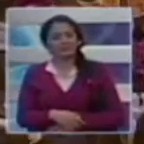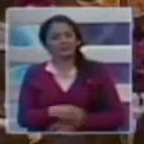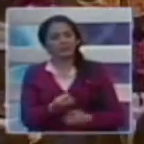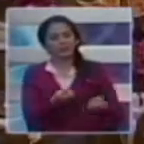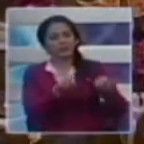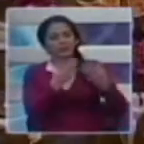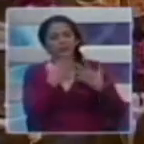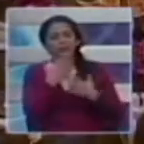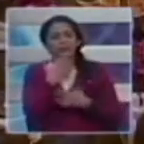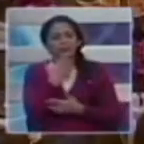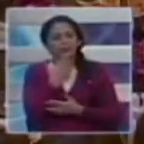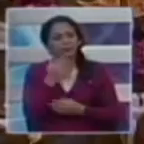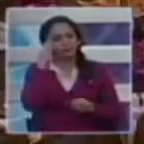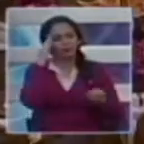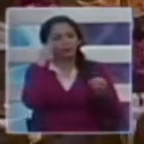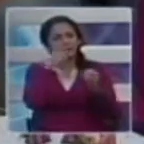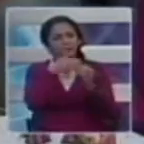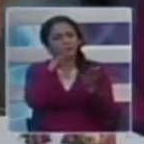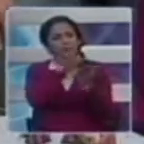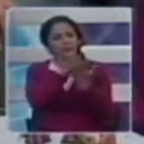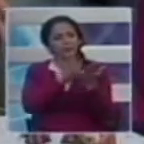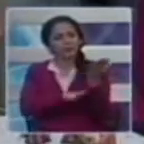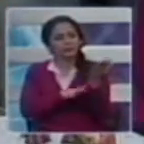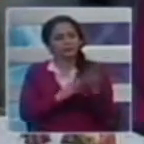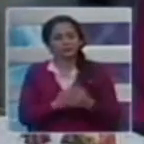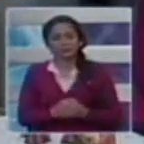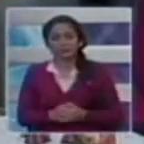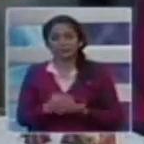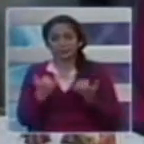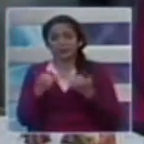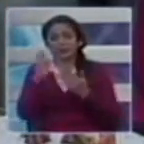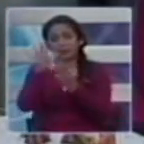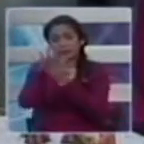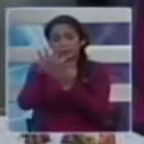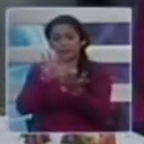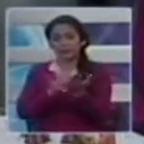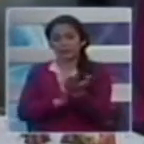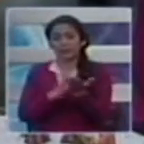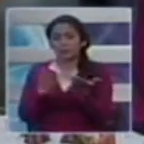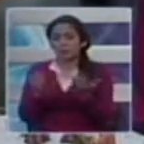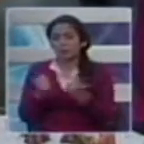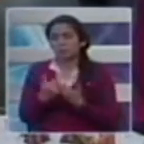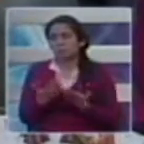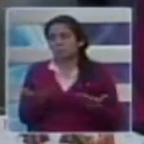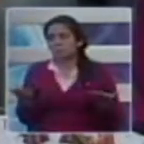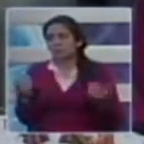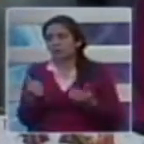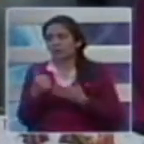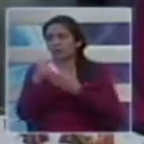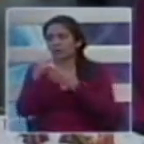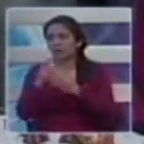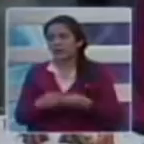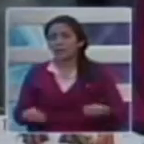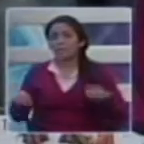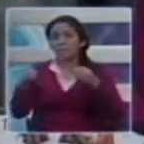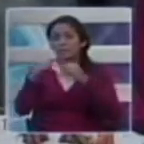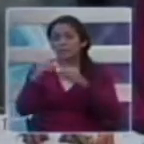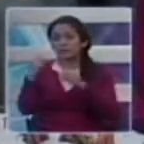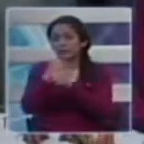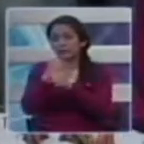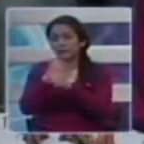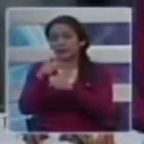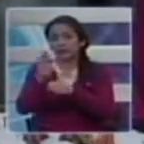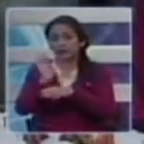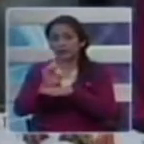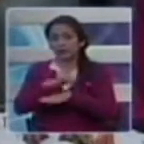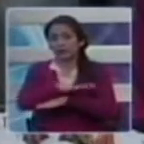misión de este proyecto? La misión de esto es tratar de diversificar un poco más lo que es la producción a nivel nacional, dándole alternativas a